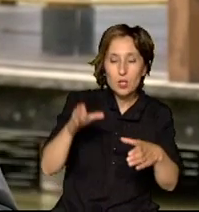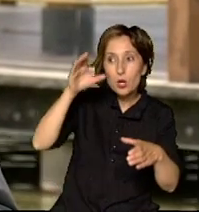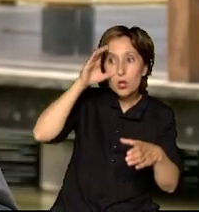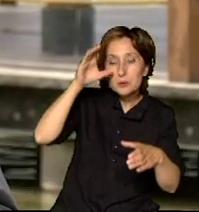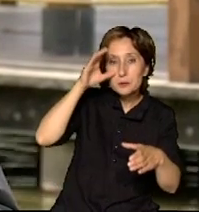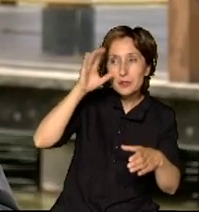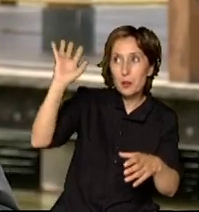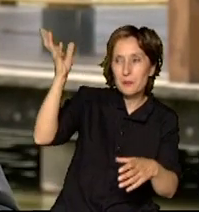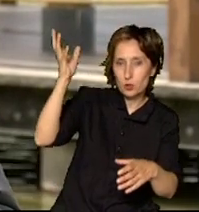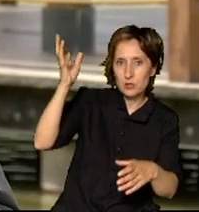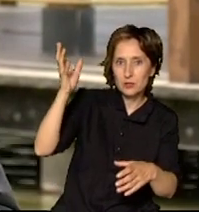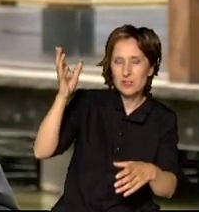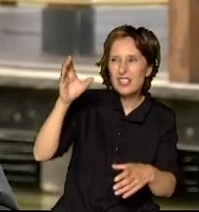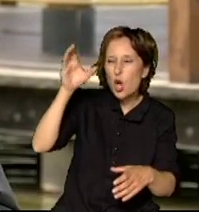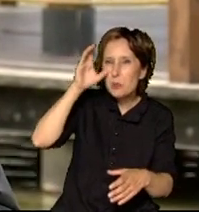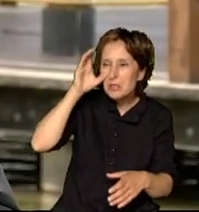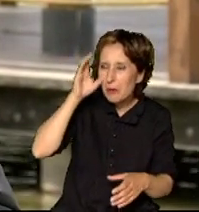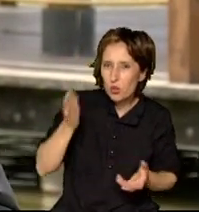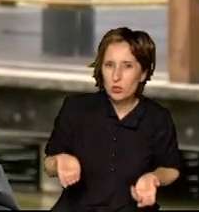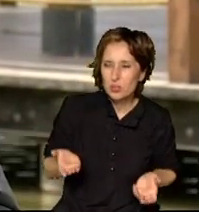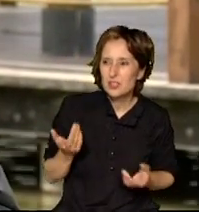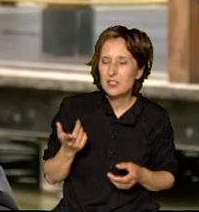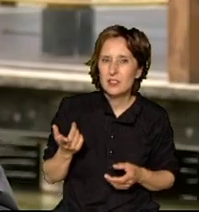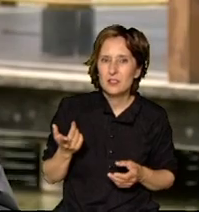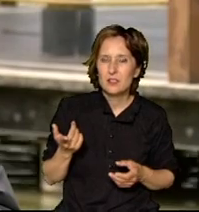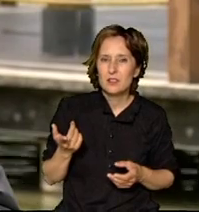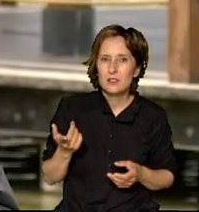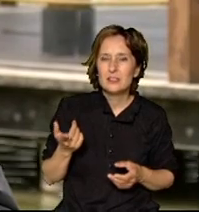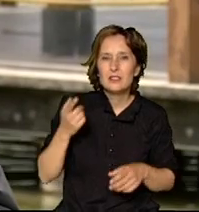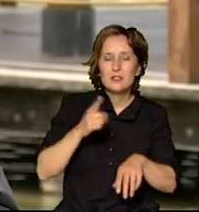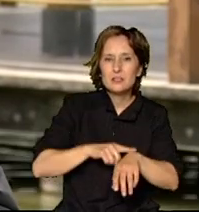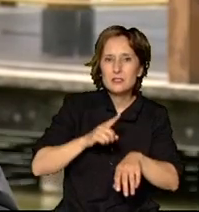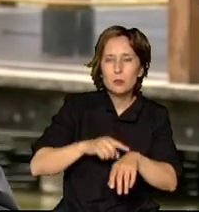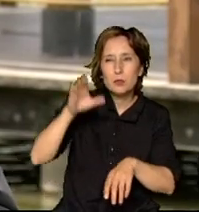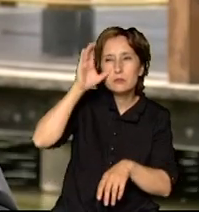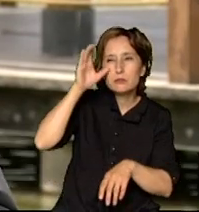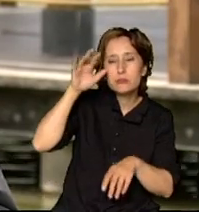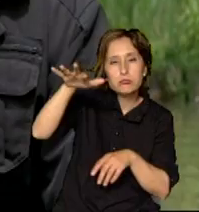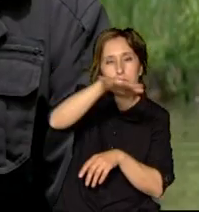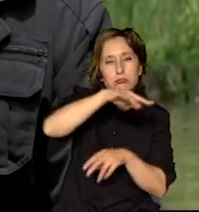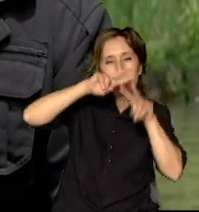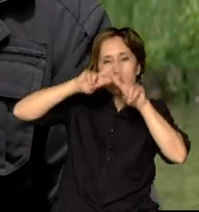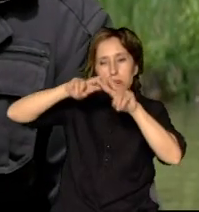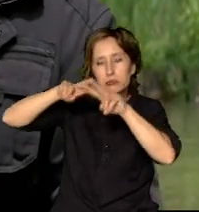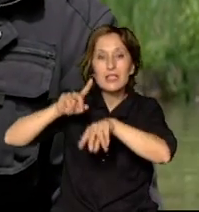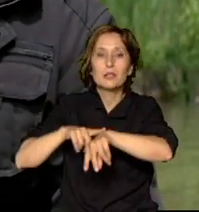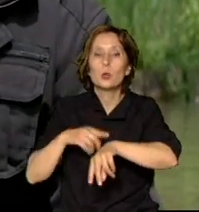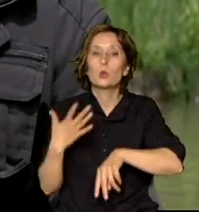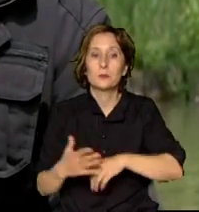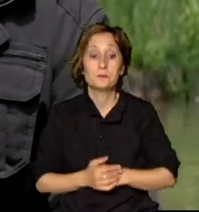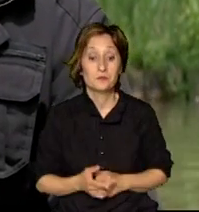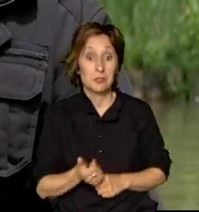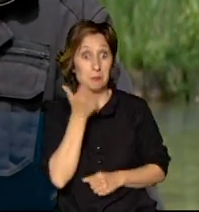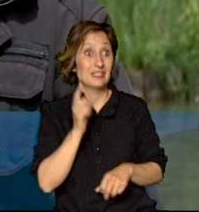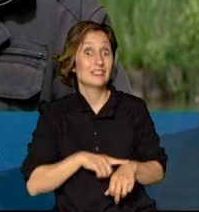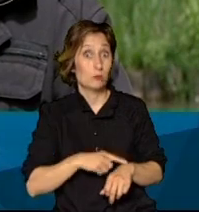de meteorología, de observadores. ¿Cuánto tiempo hay que pasar observando y contemplando lo que está ocurriendo aquí? Bueno, pues idealmente cuanto más